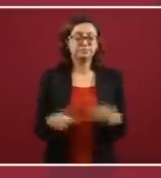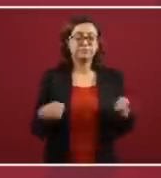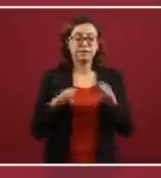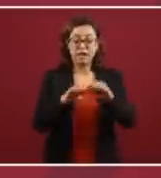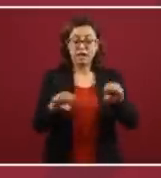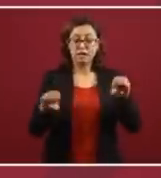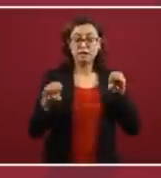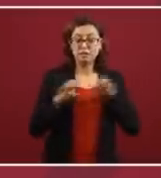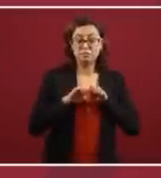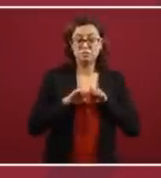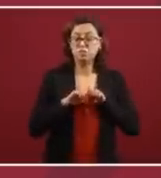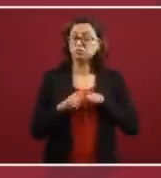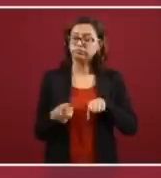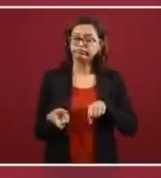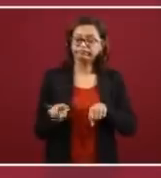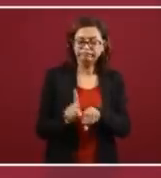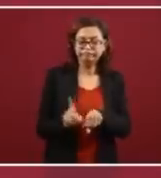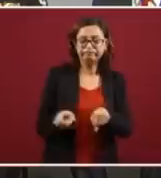reúne